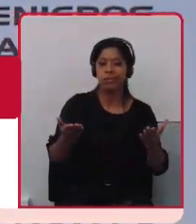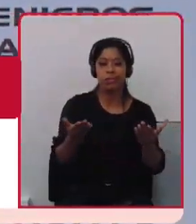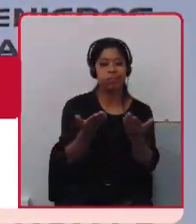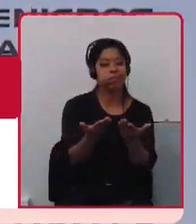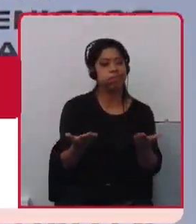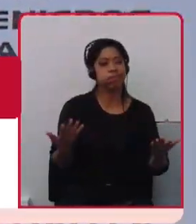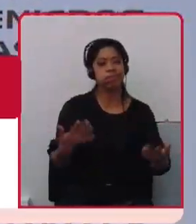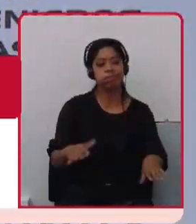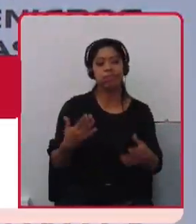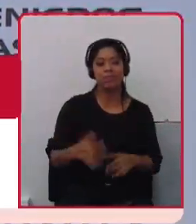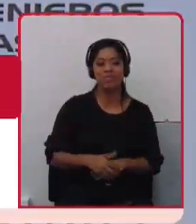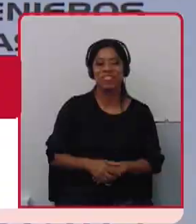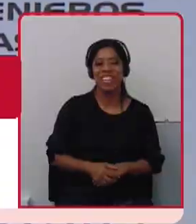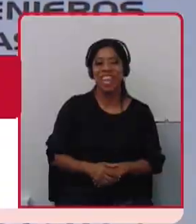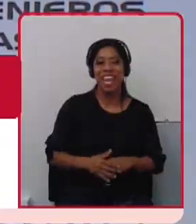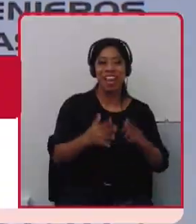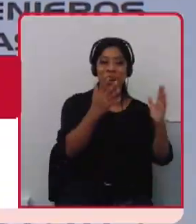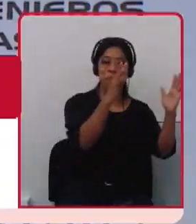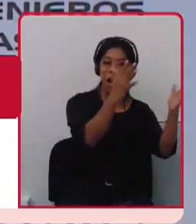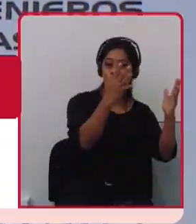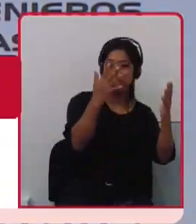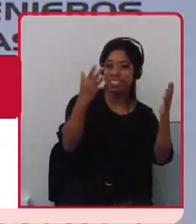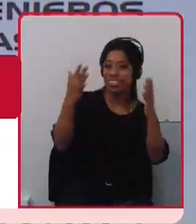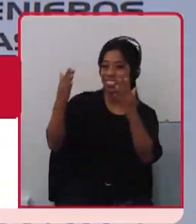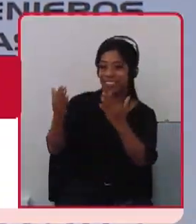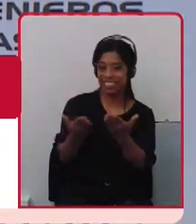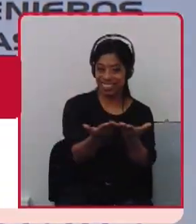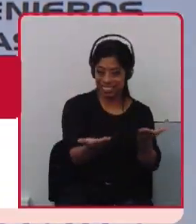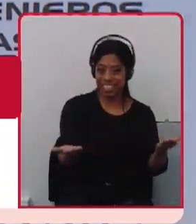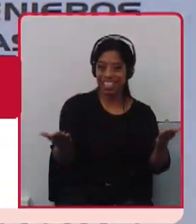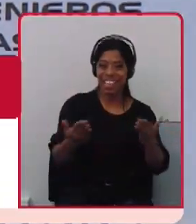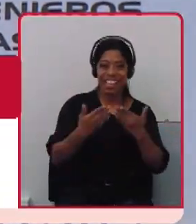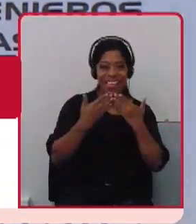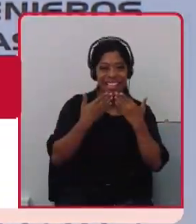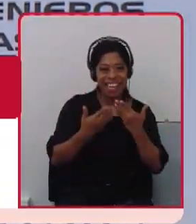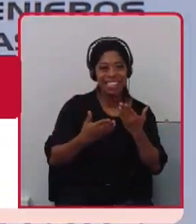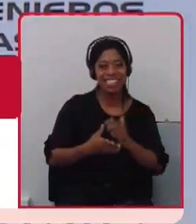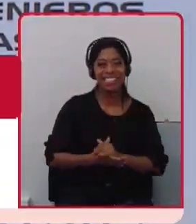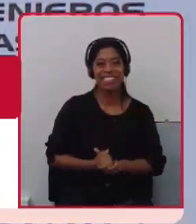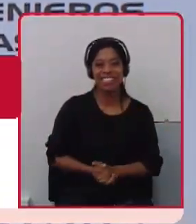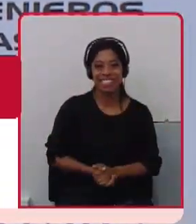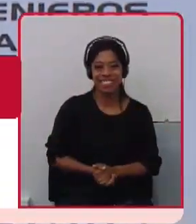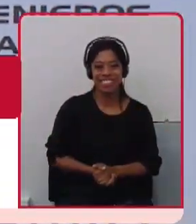excelente. Y un fuerte aplauso para nuestros ponentes. Muchas gracias.